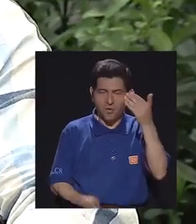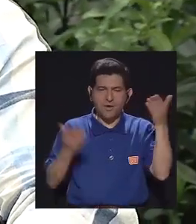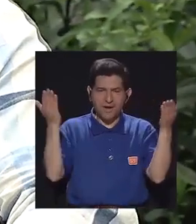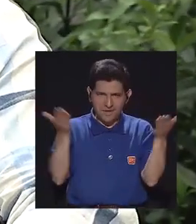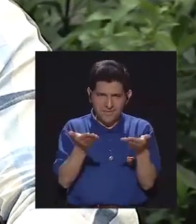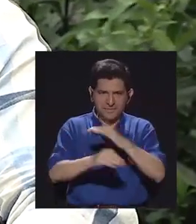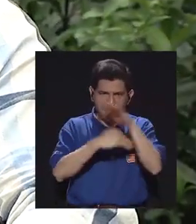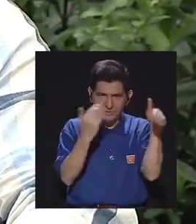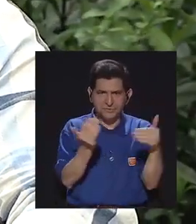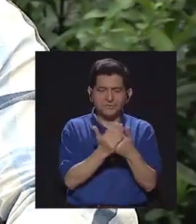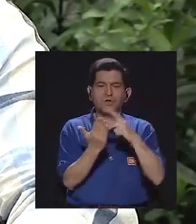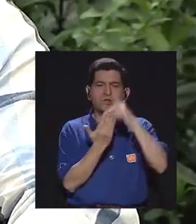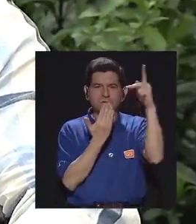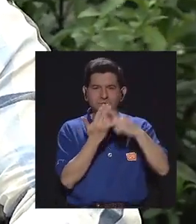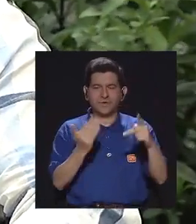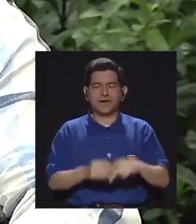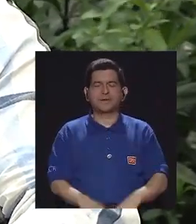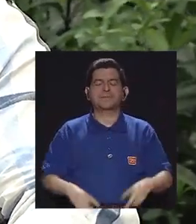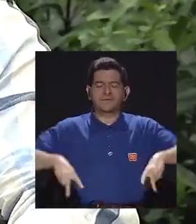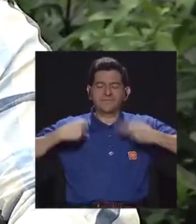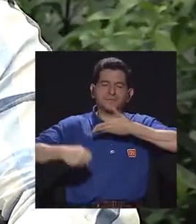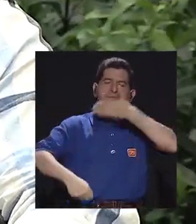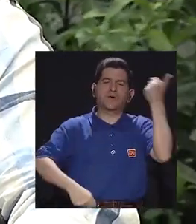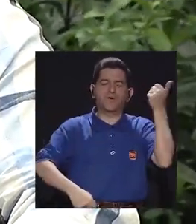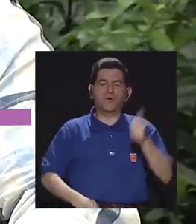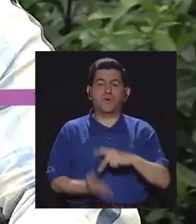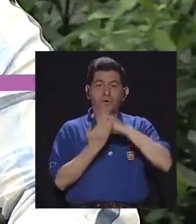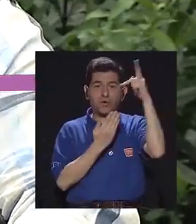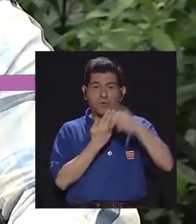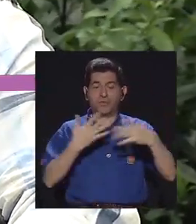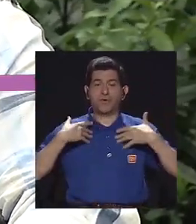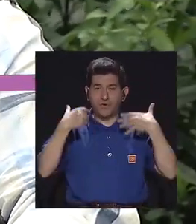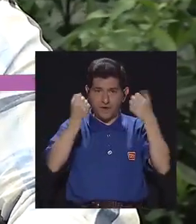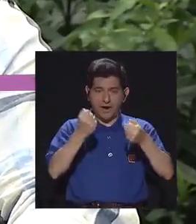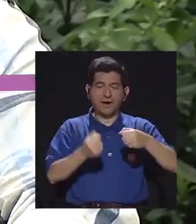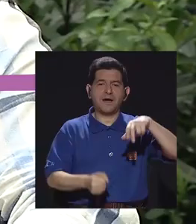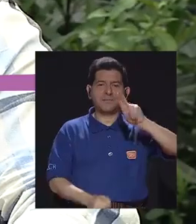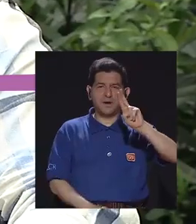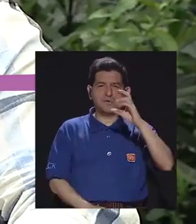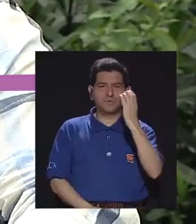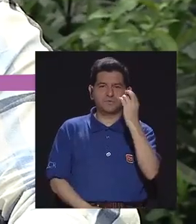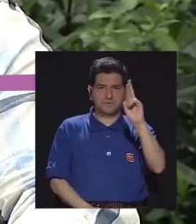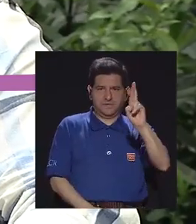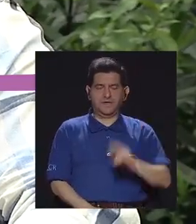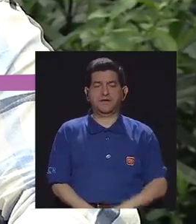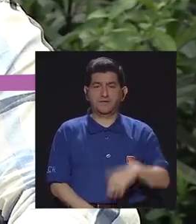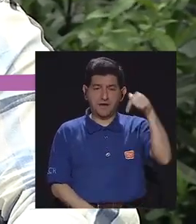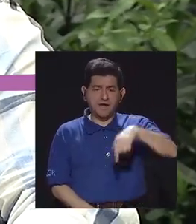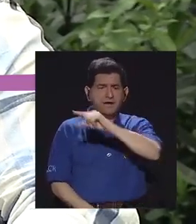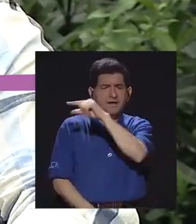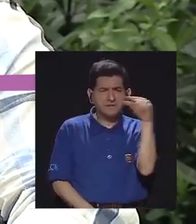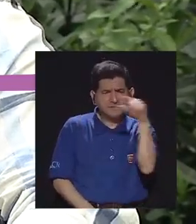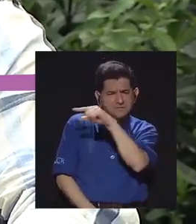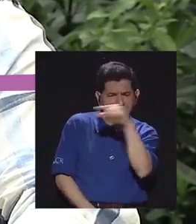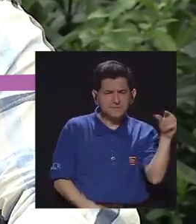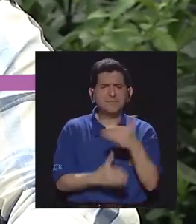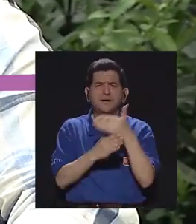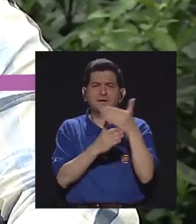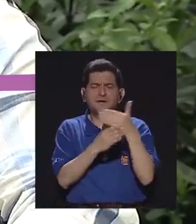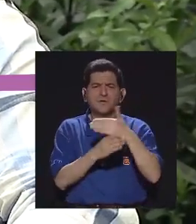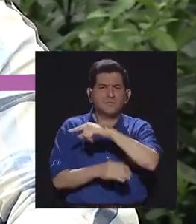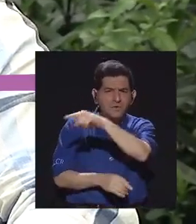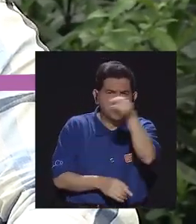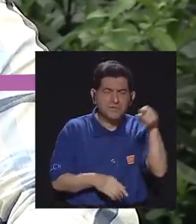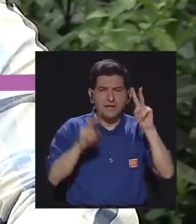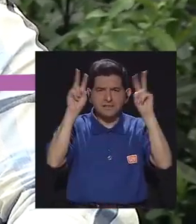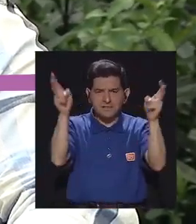Hola, bienvenidas y bienvenidos a su programa Vivir Mejor, la telerrevista de salud de la Universidad de Costa Rica, en donde cada semana compartimos